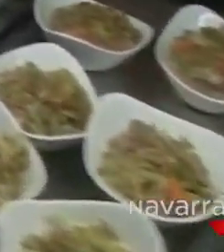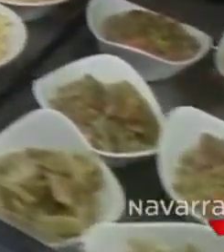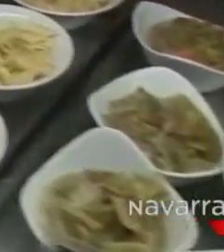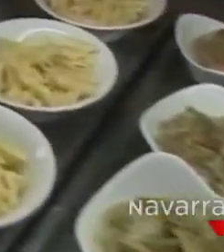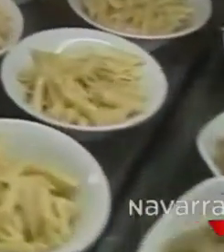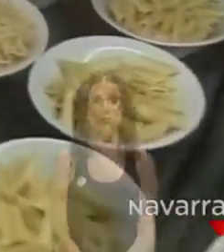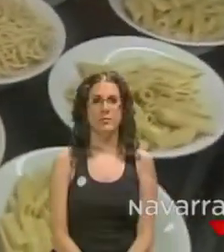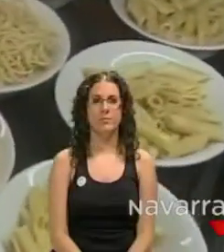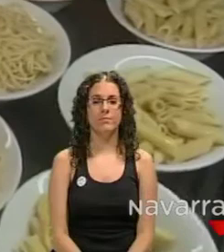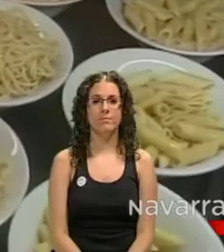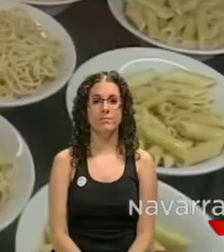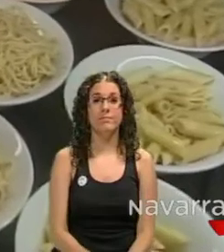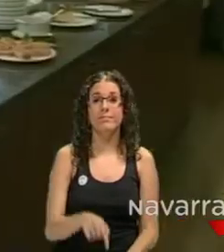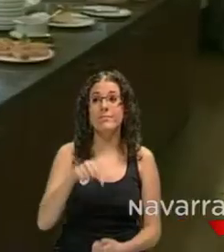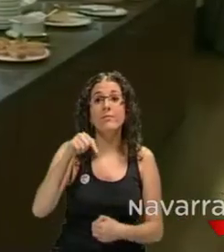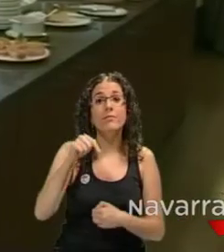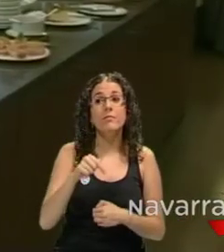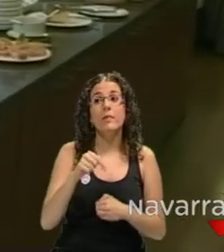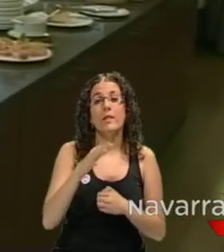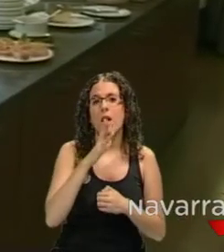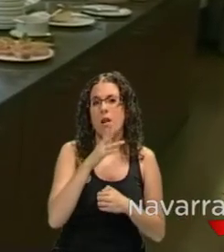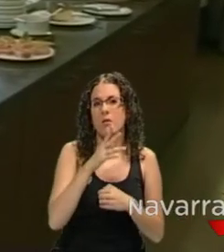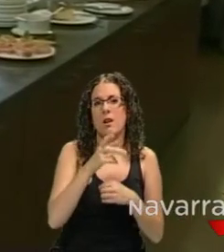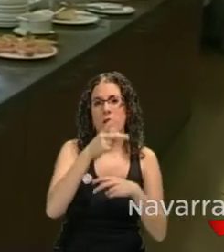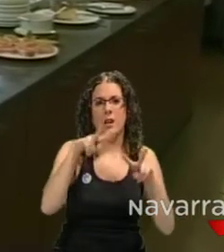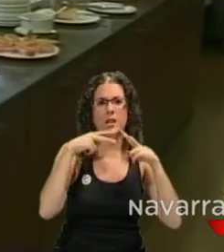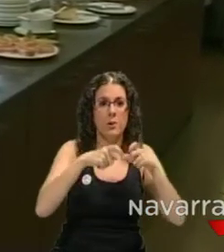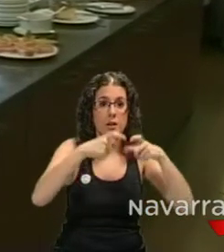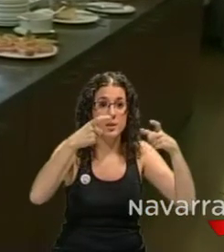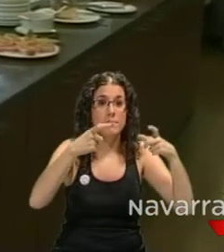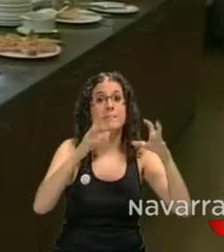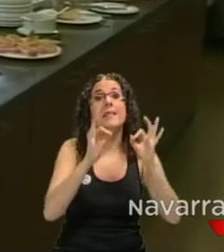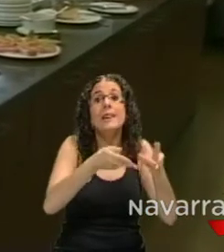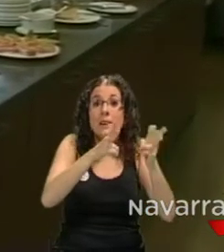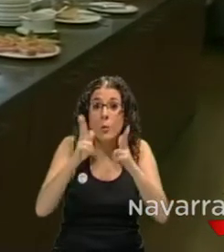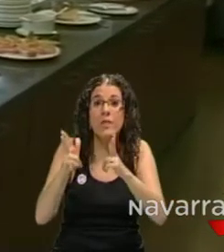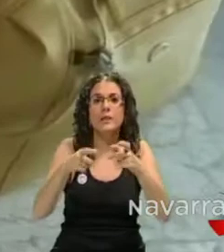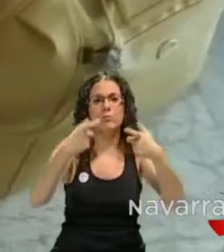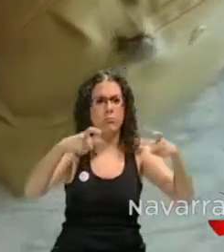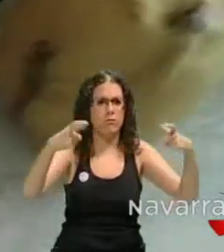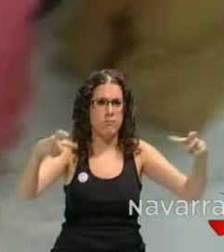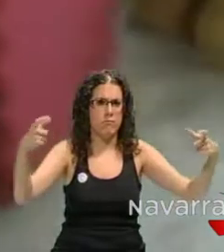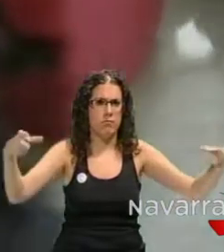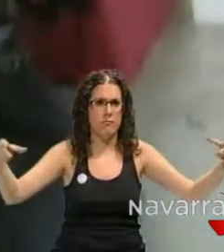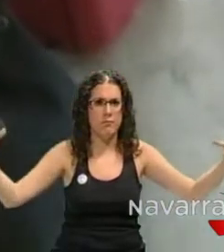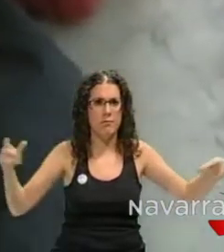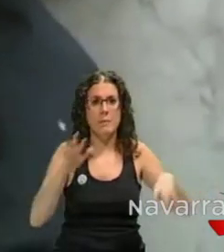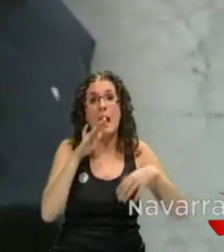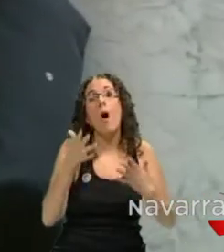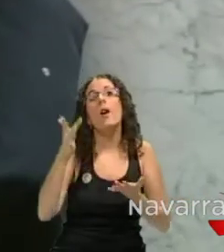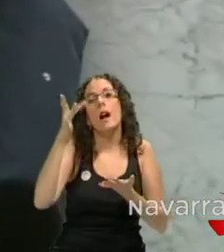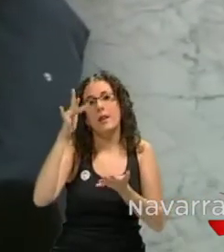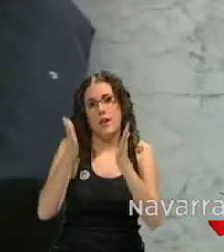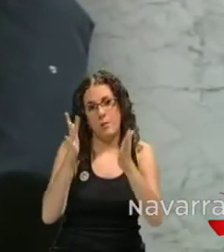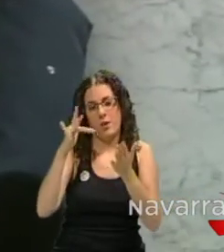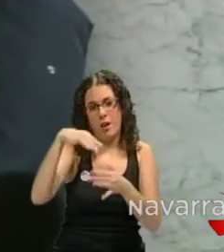Cada vez es más habitual que el buffet libre sea la oferta alimentaria a la que podemos acceder en nuestro lugar de